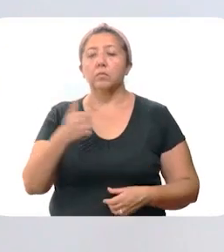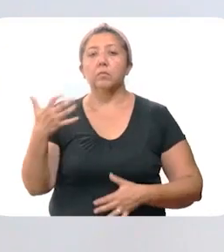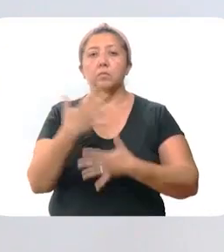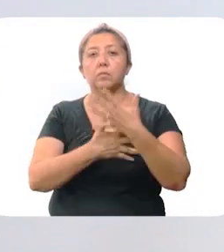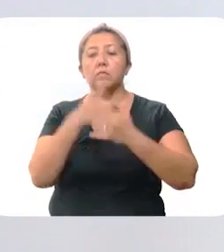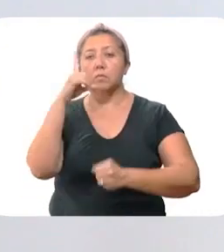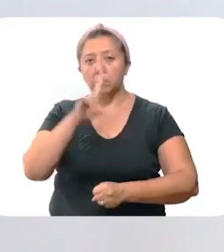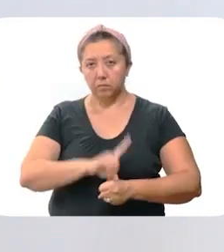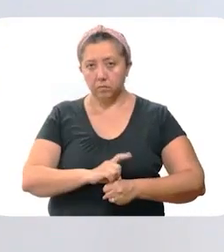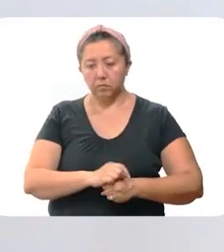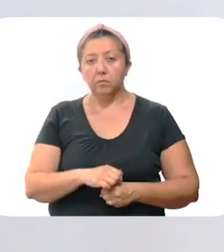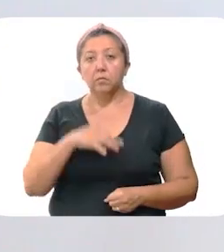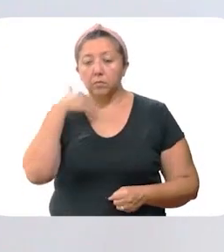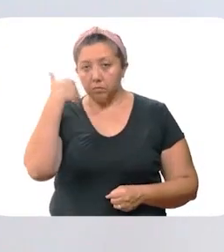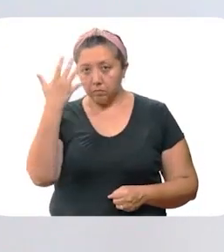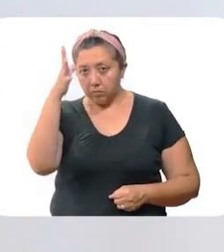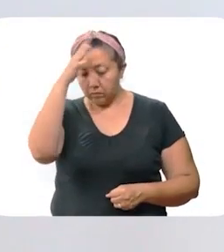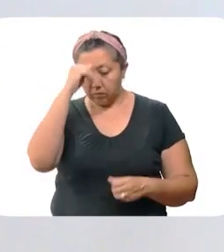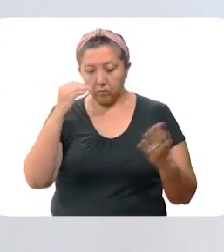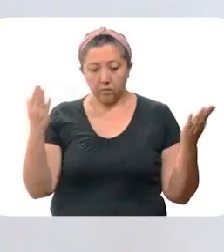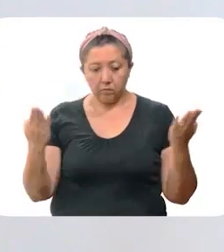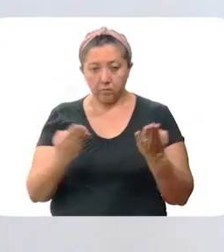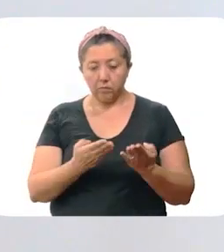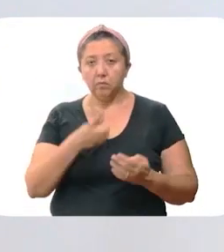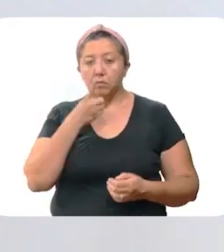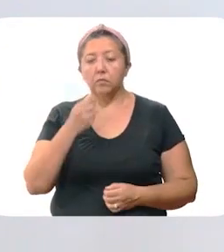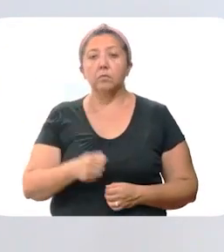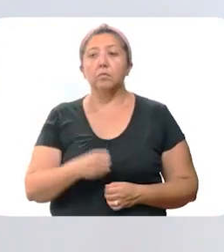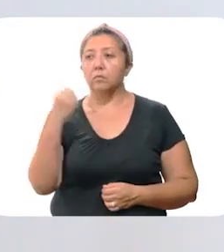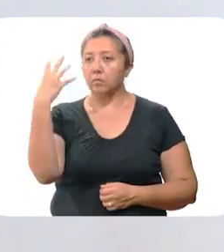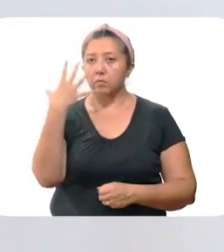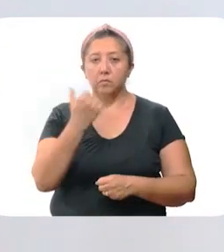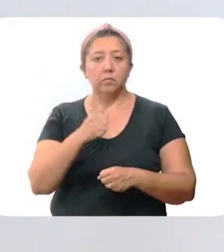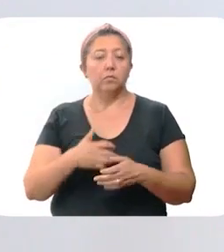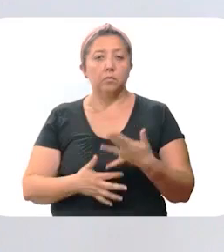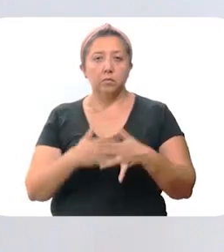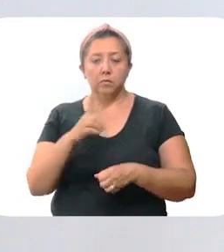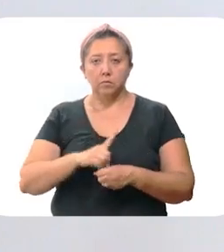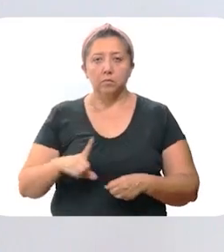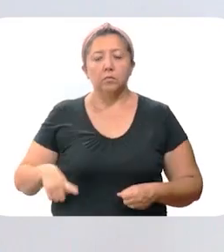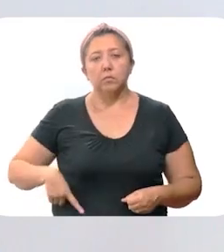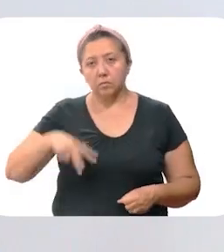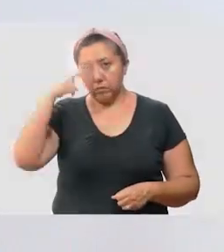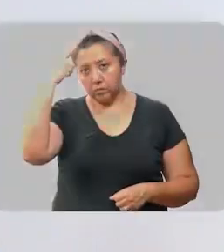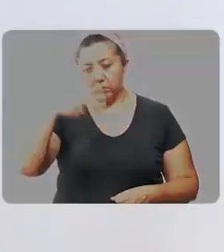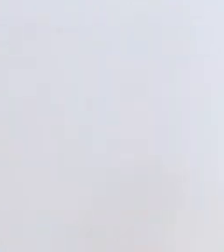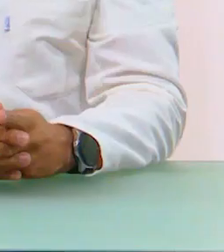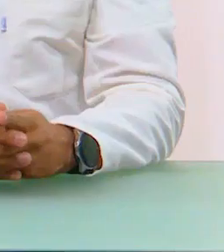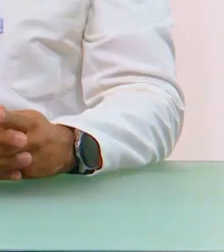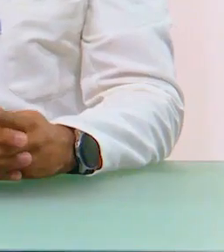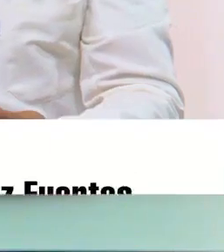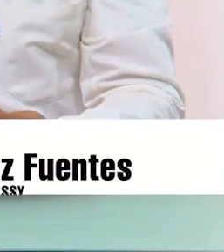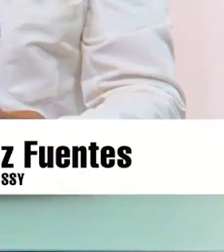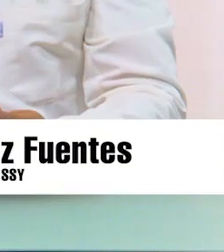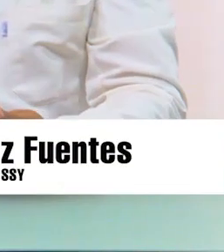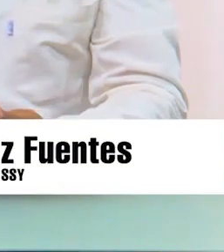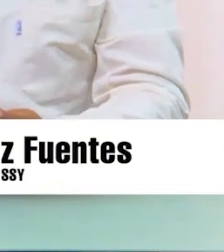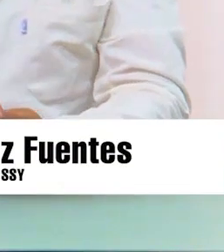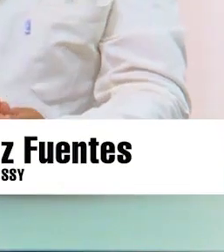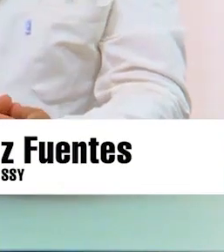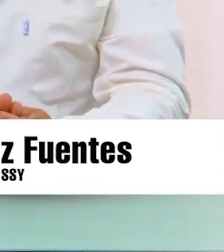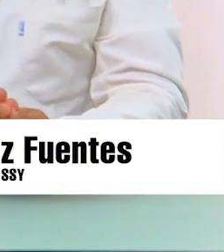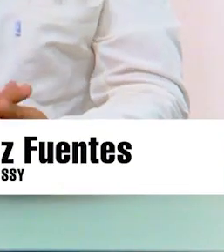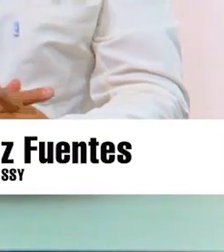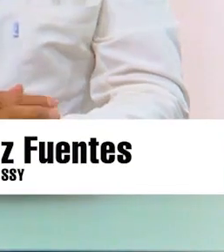cada 15 días con la finalidad de homologar fechas de presentación con el semáforo quincenal del Gobierno federal. Hasta aquí el reporte, doctor.